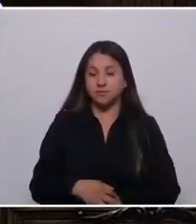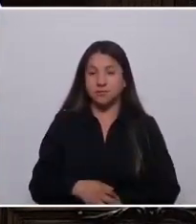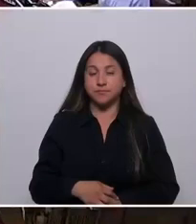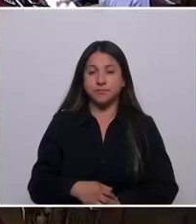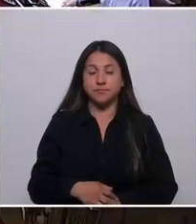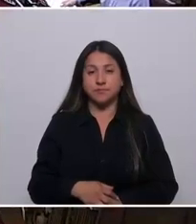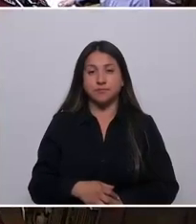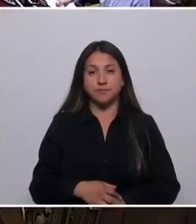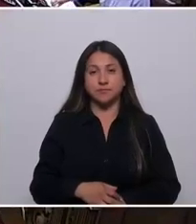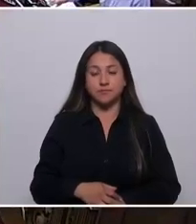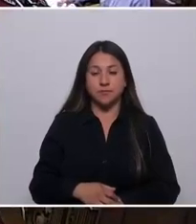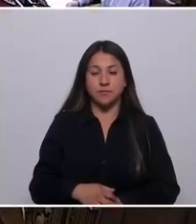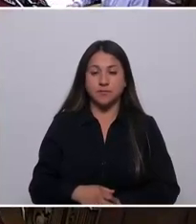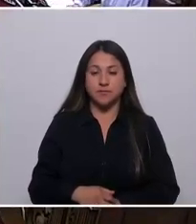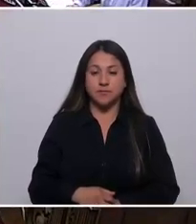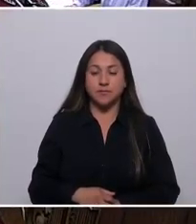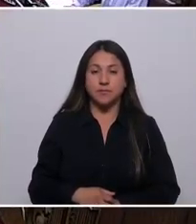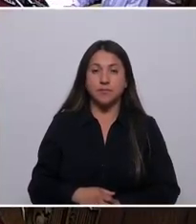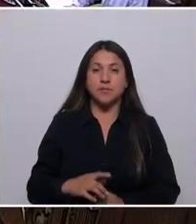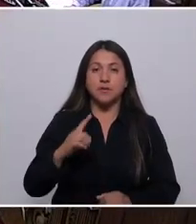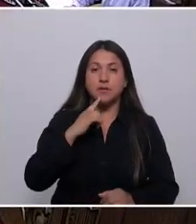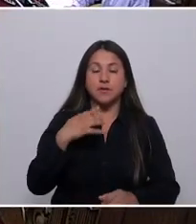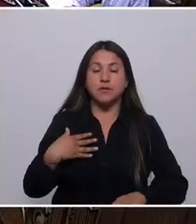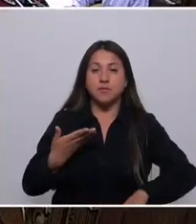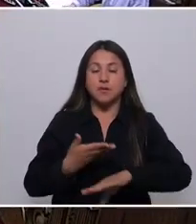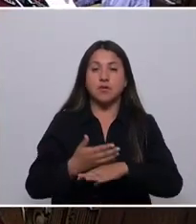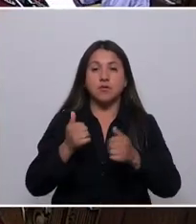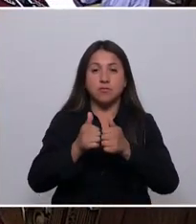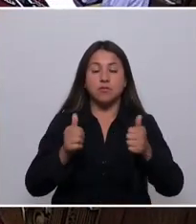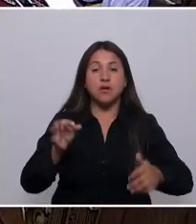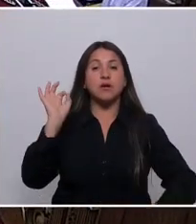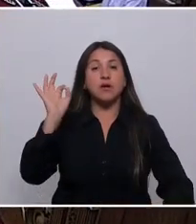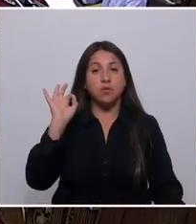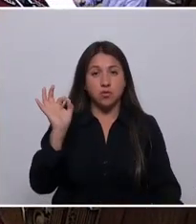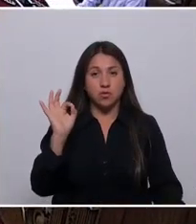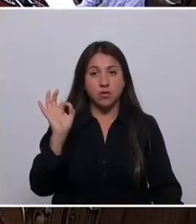responde a un encargo que le hizo la mesa en la reunión que adoptó,